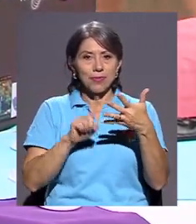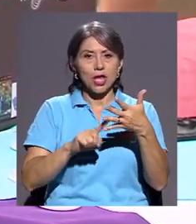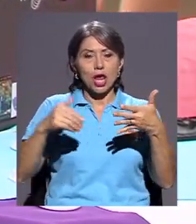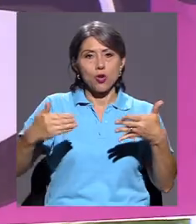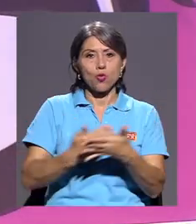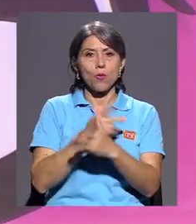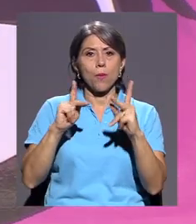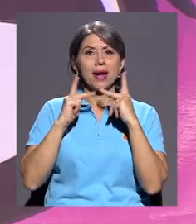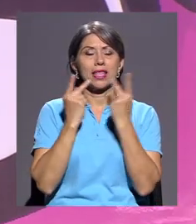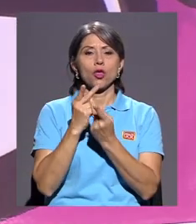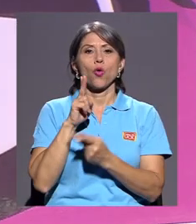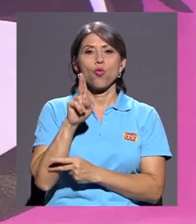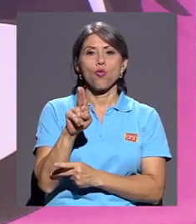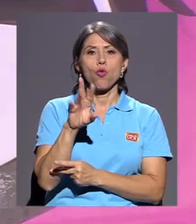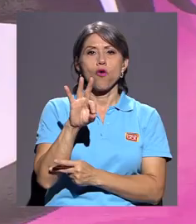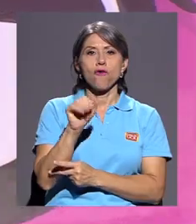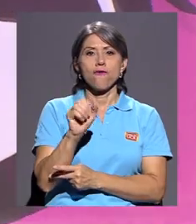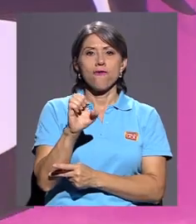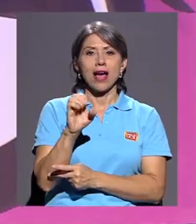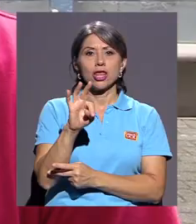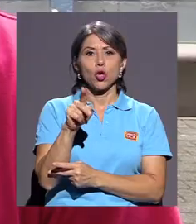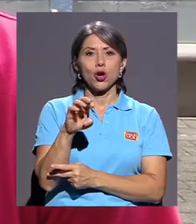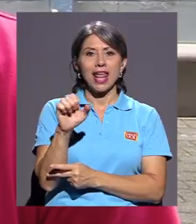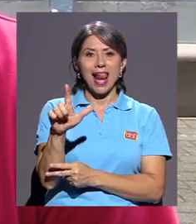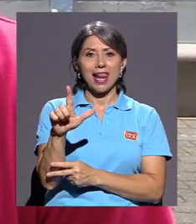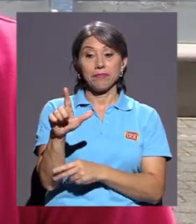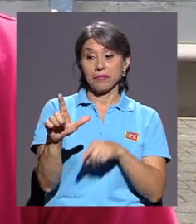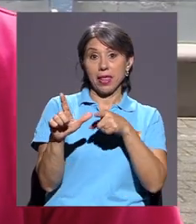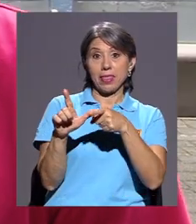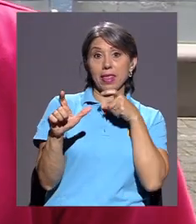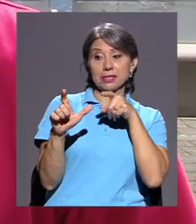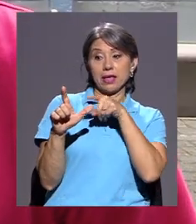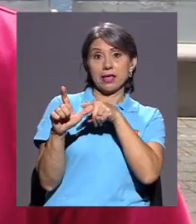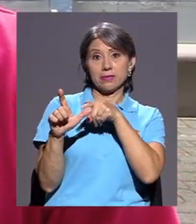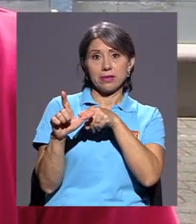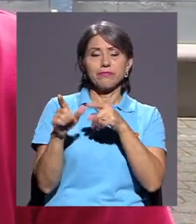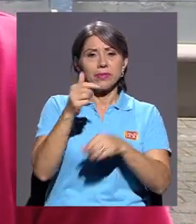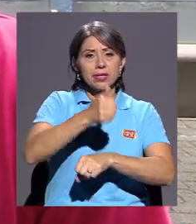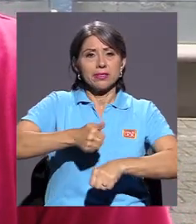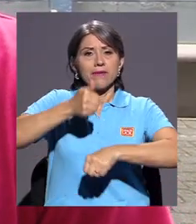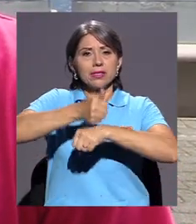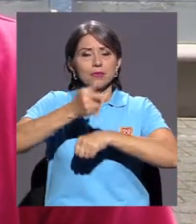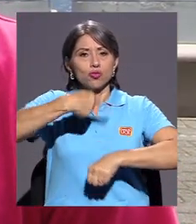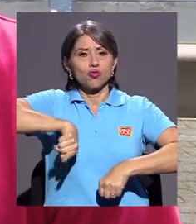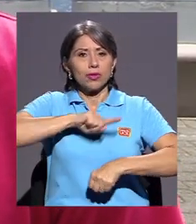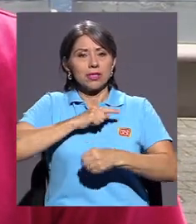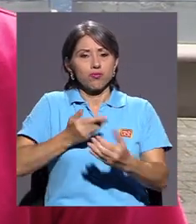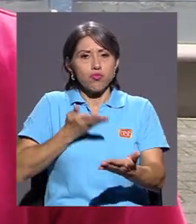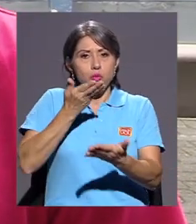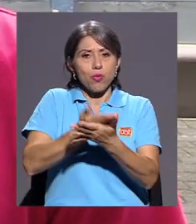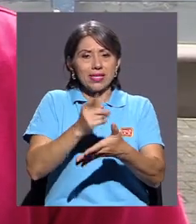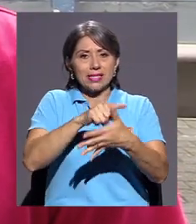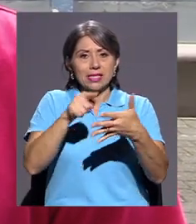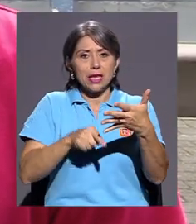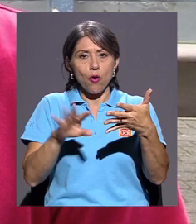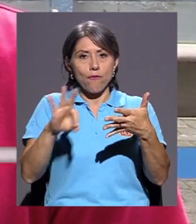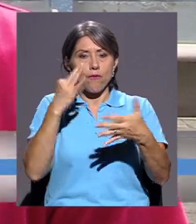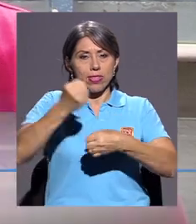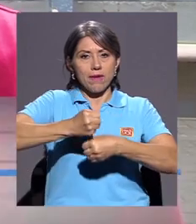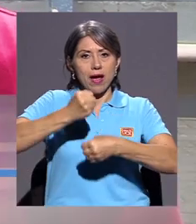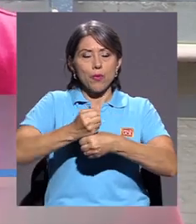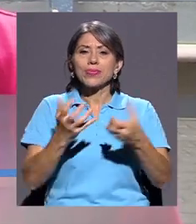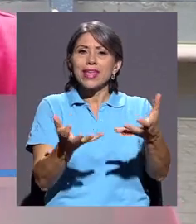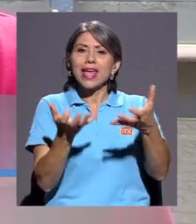nuevo partido U-Factorial. Desde el partido U-Factorial establecimos nuestras propuestas en 5 facetas de